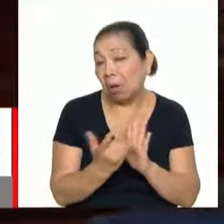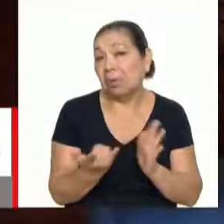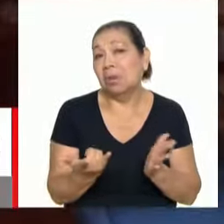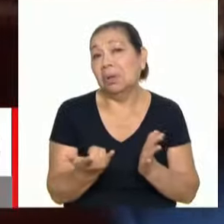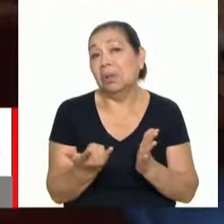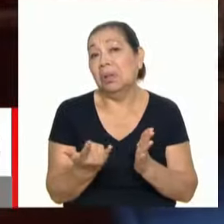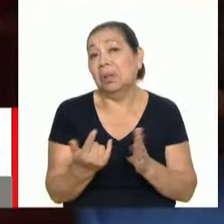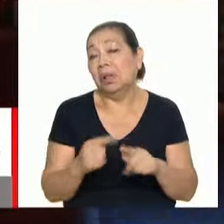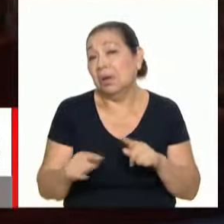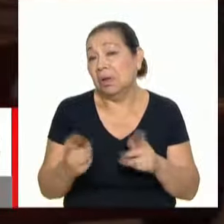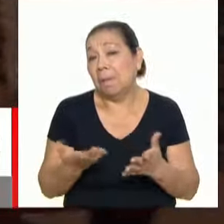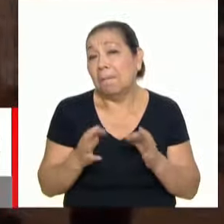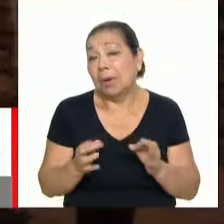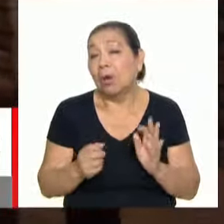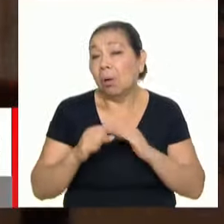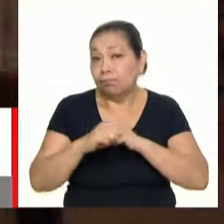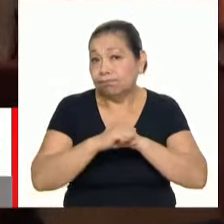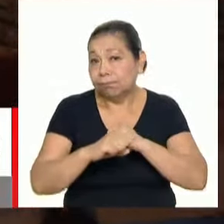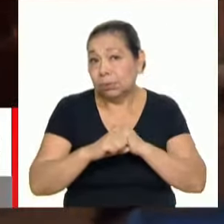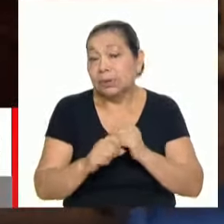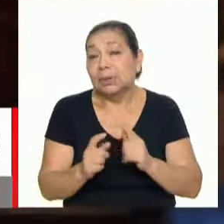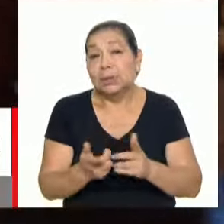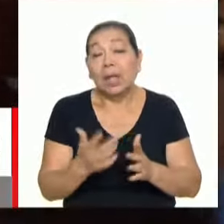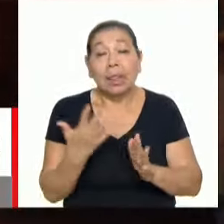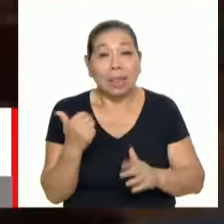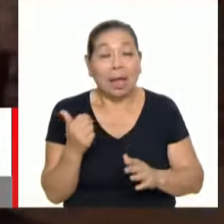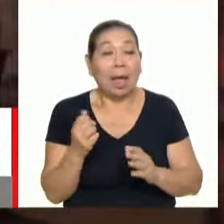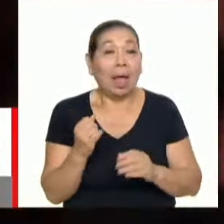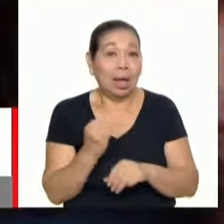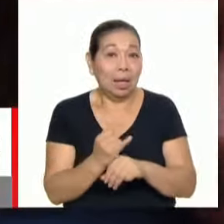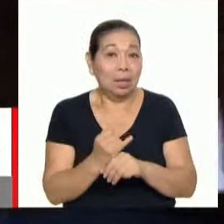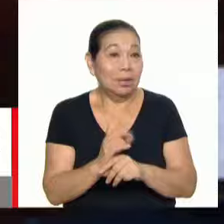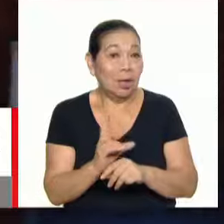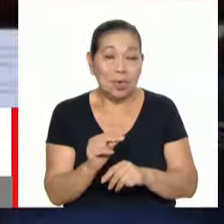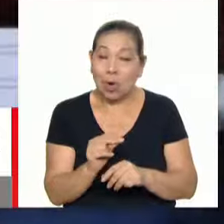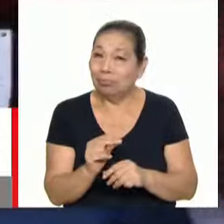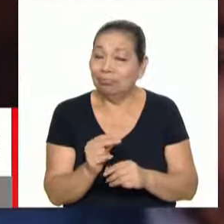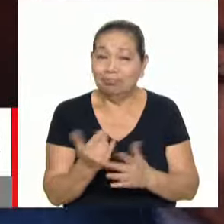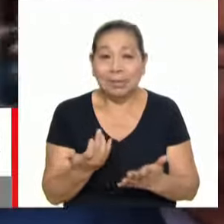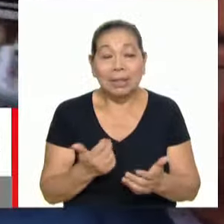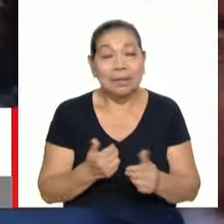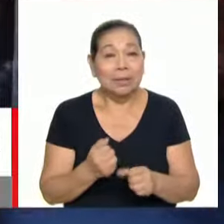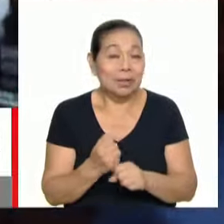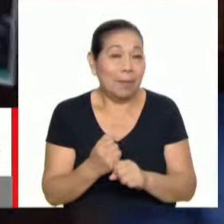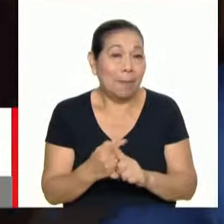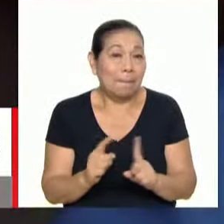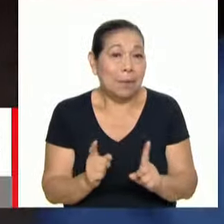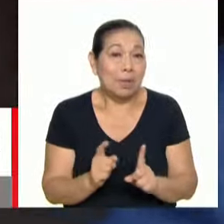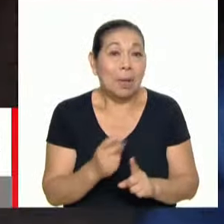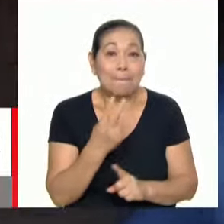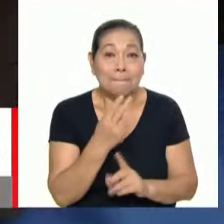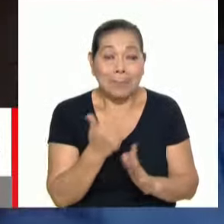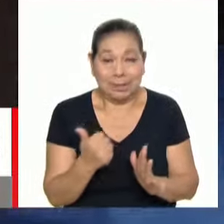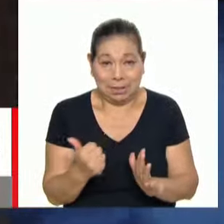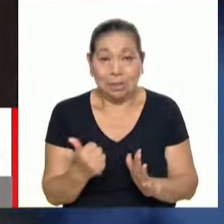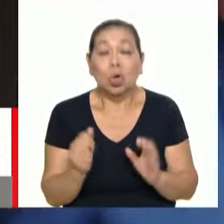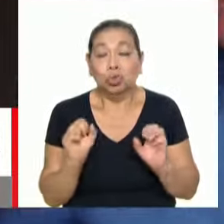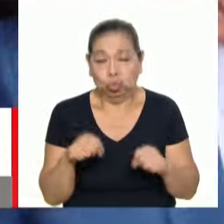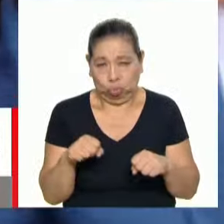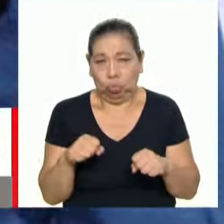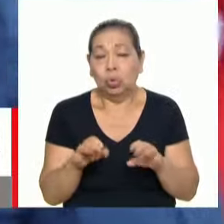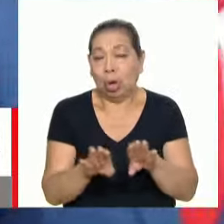la Gerencia y Gestión de Riesgos está publicada, las 10 iglesias que no participan en estas actividades y las 26 que están